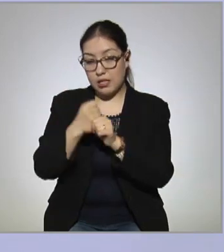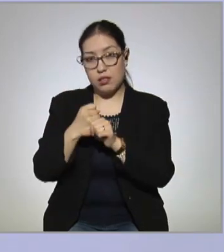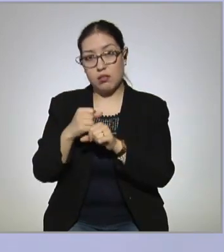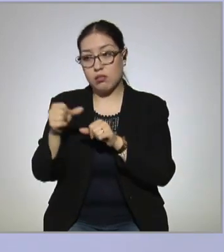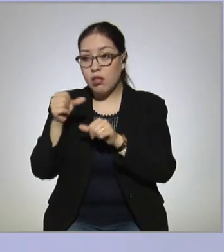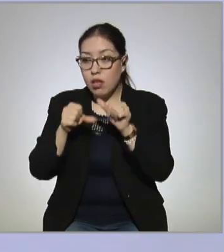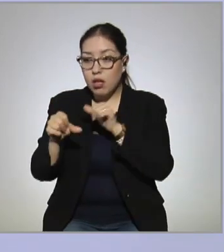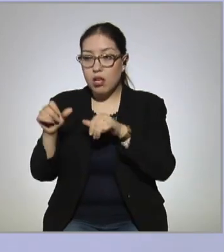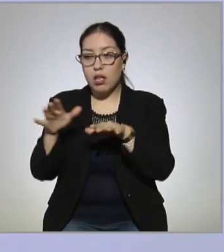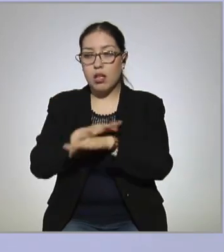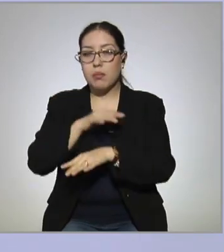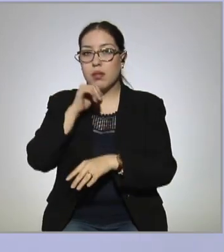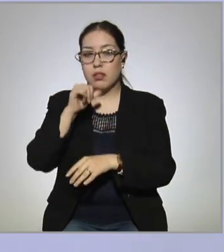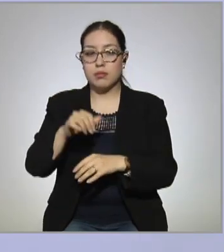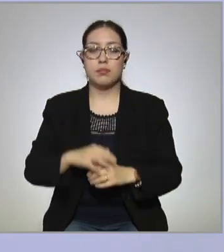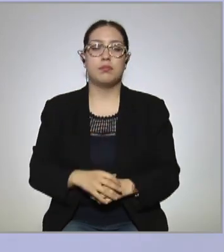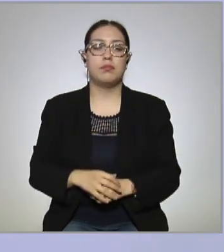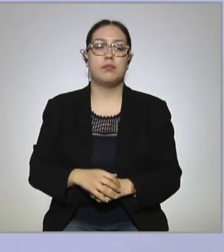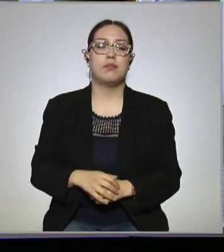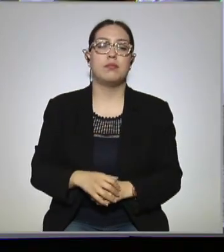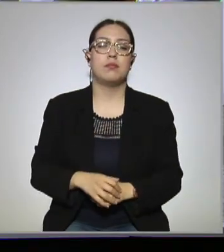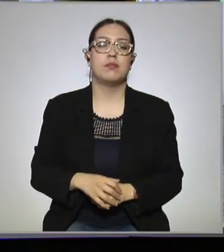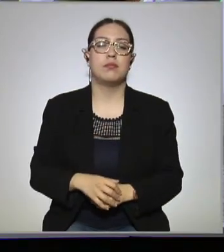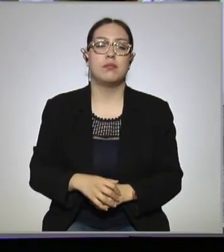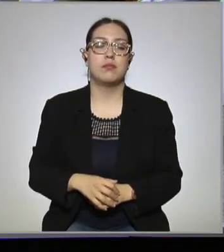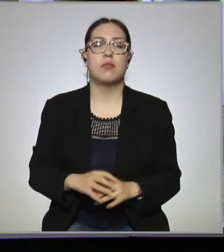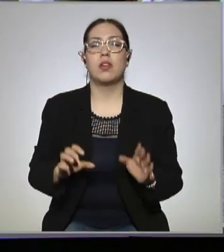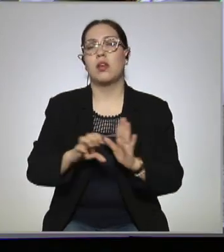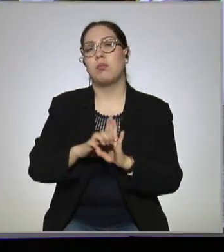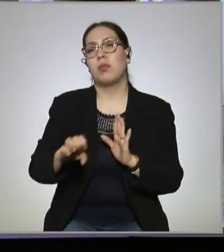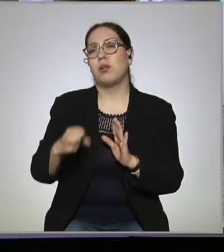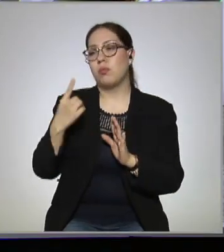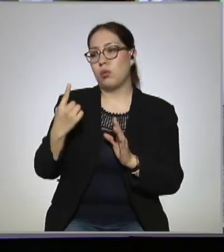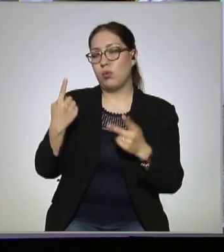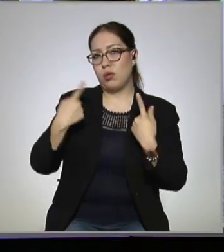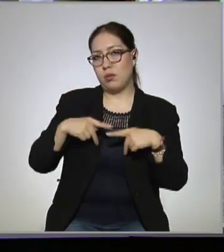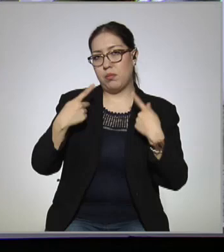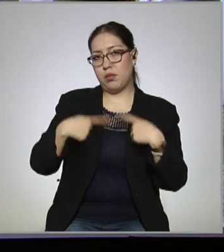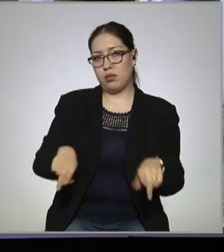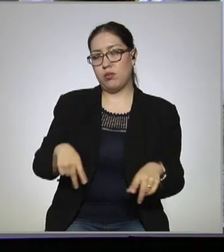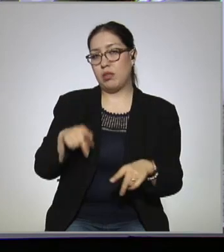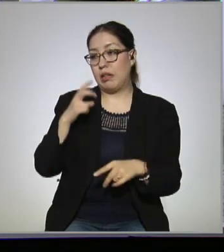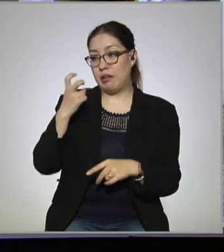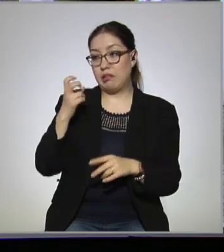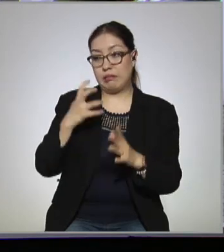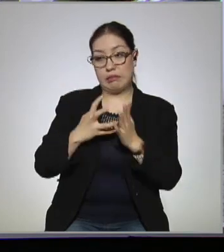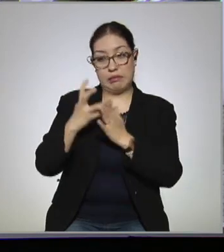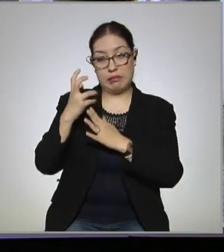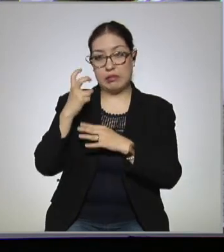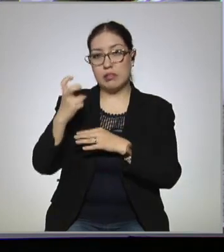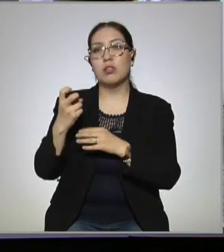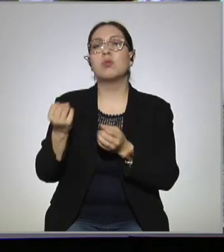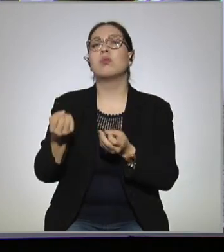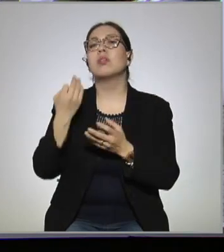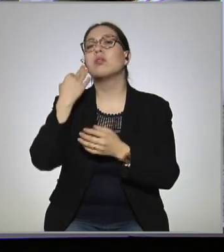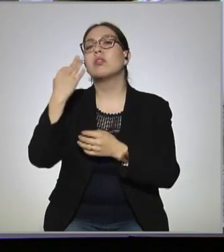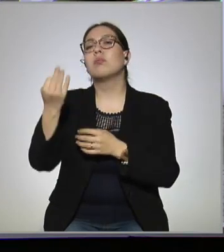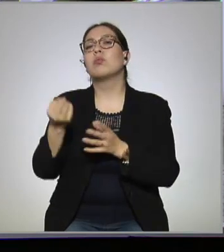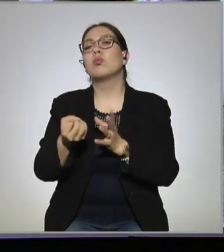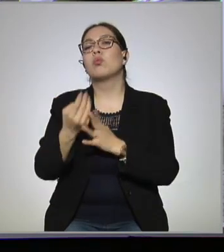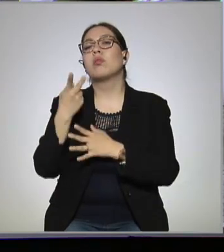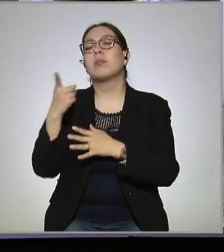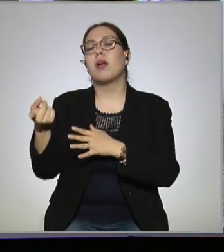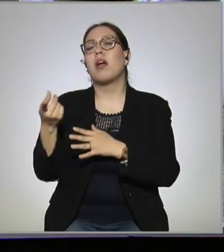articular. Un reemplazo articular. Pensemos en una persona que llegó a este extremo. ¿Cuánto le dura una nueva